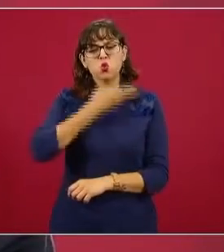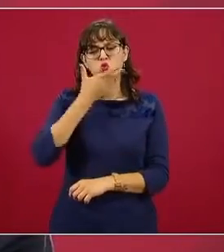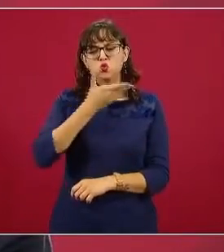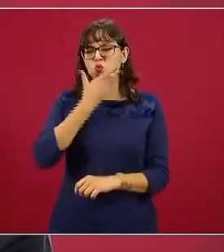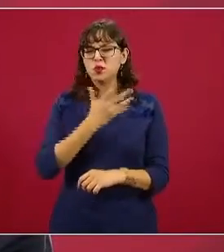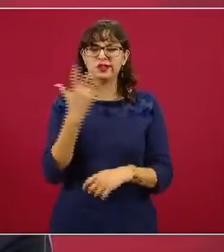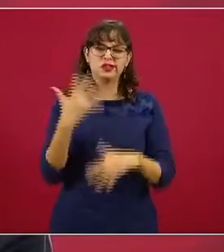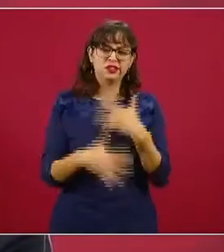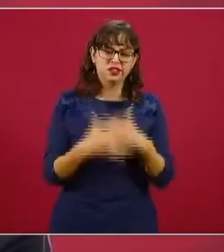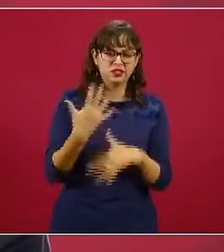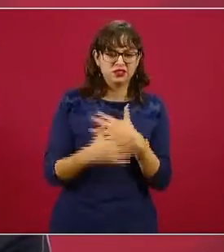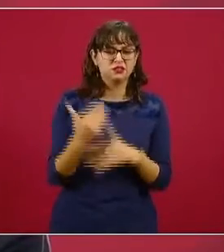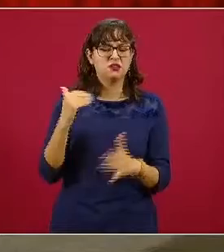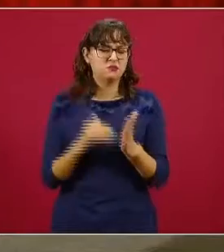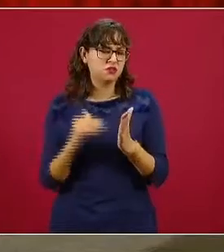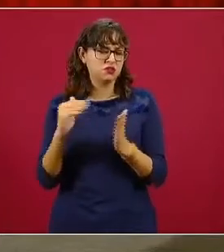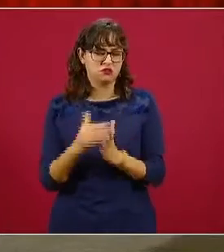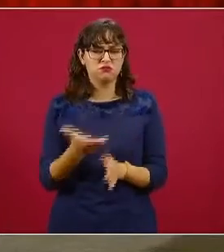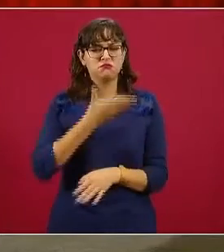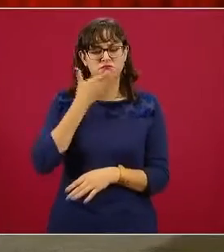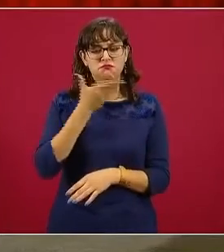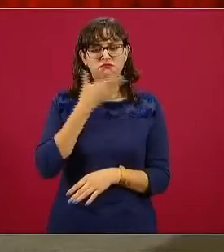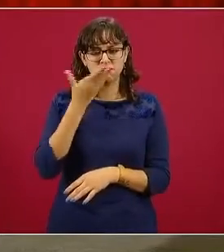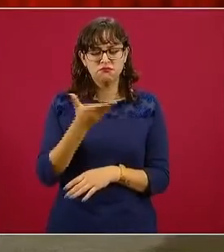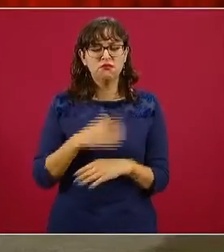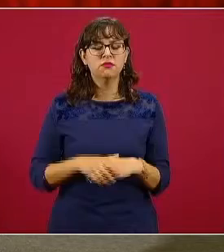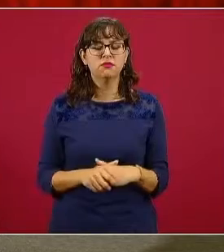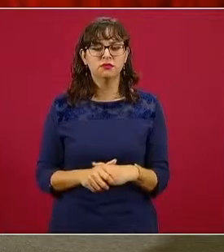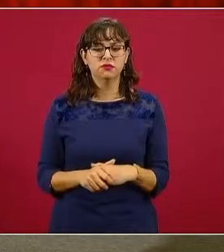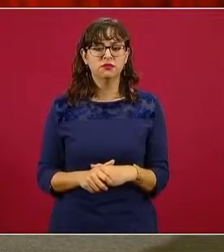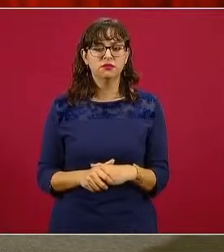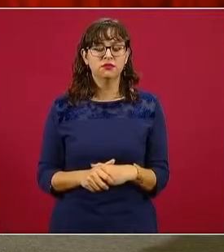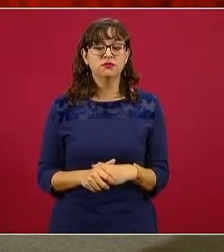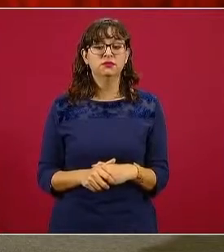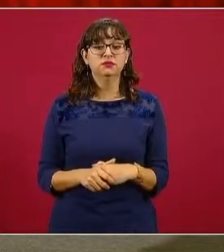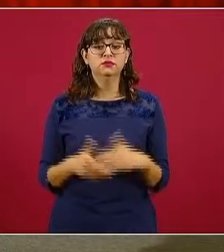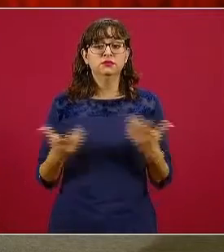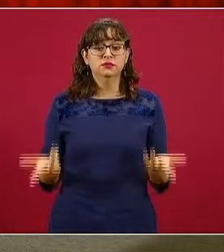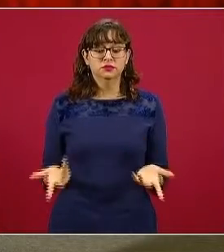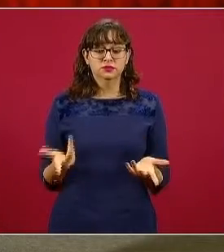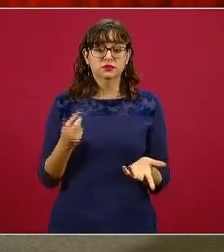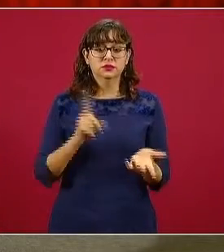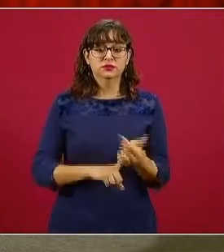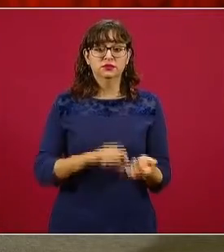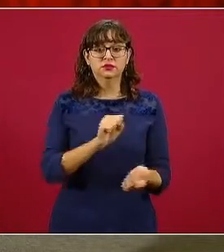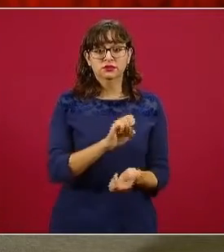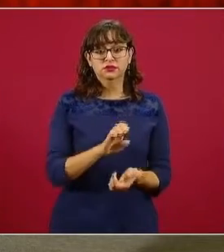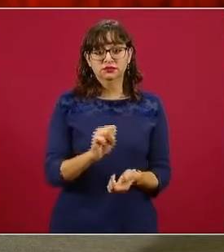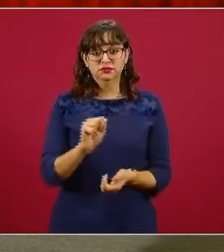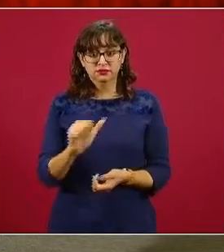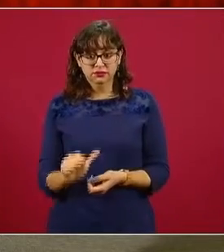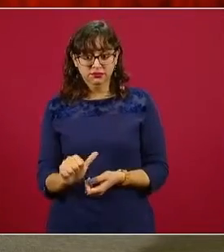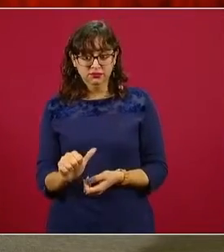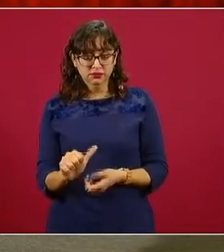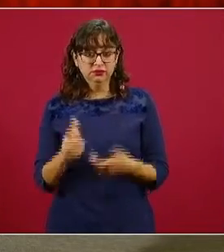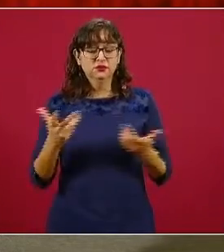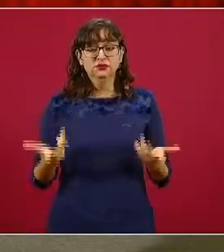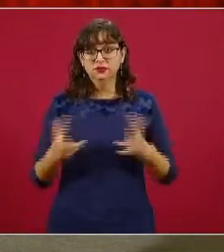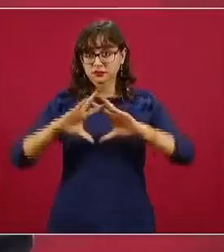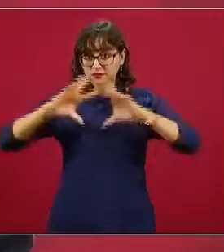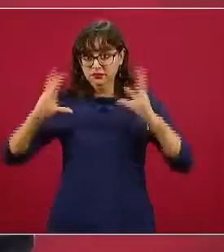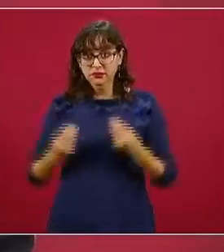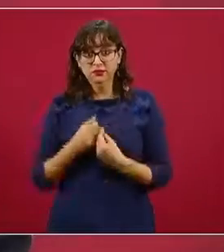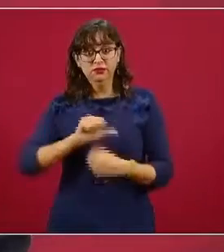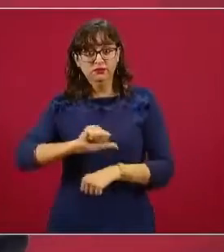administraban 15 millones de dosis, también número redondo, para la Secretaría de Salud. Si consideramos todo el sector